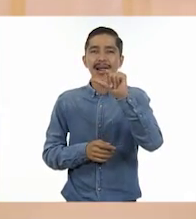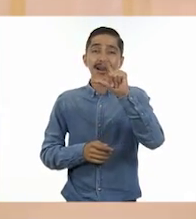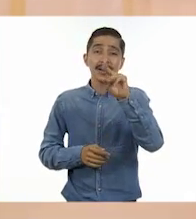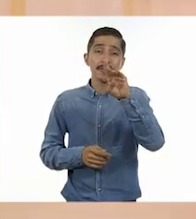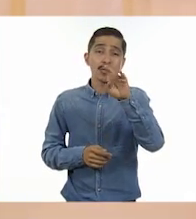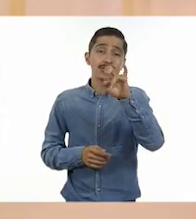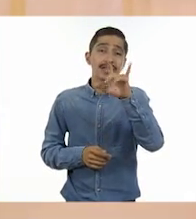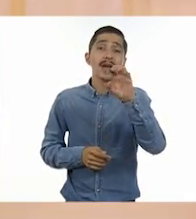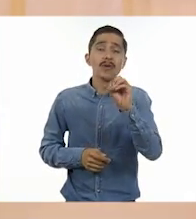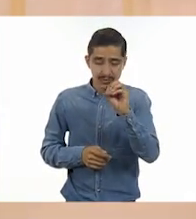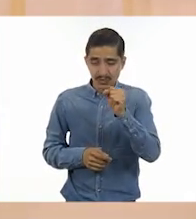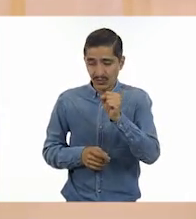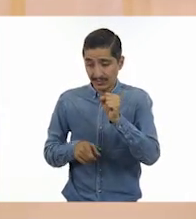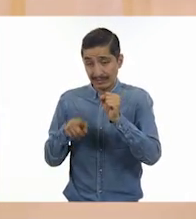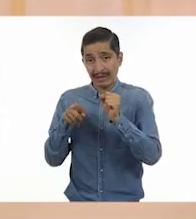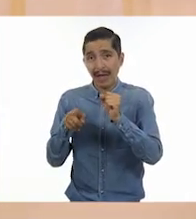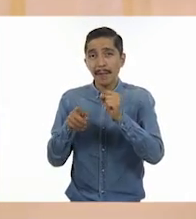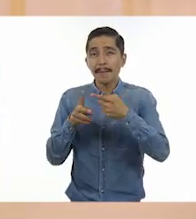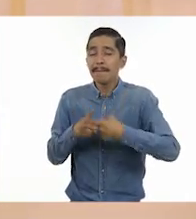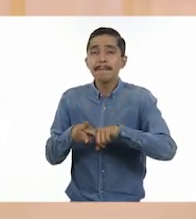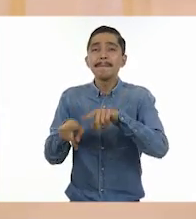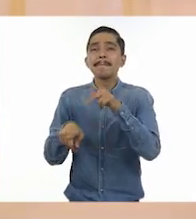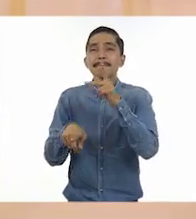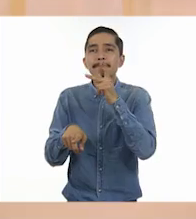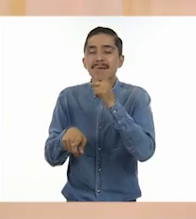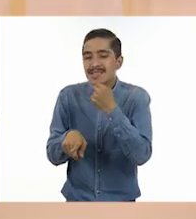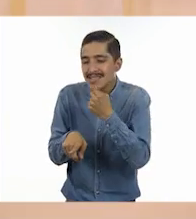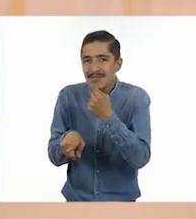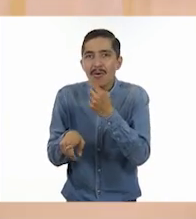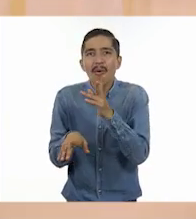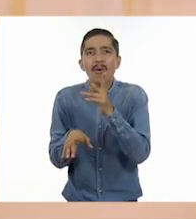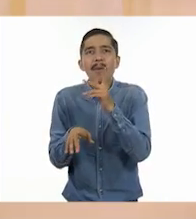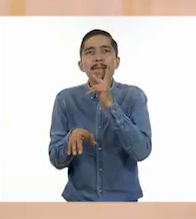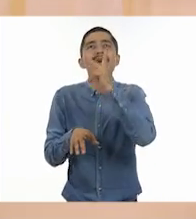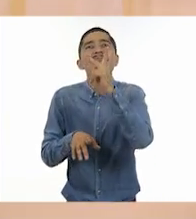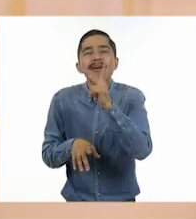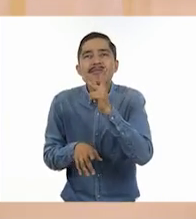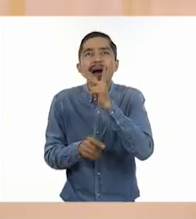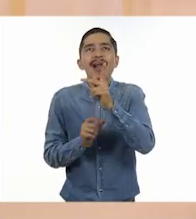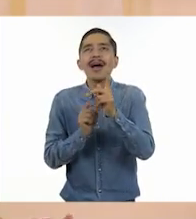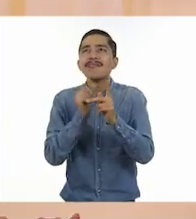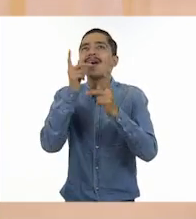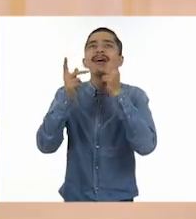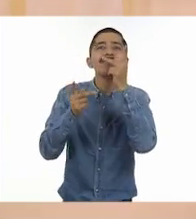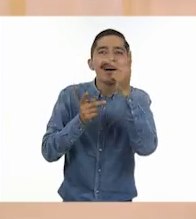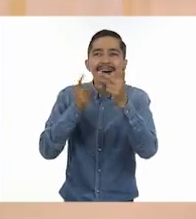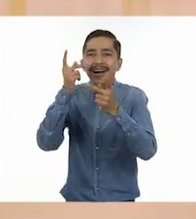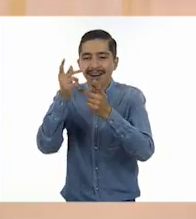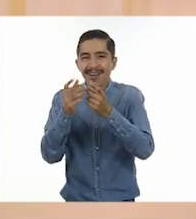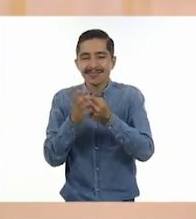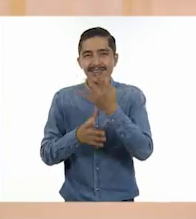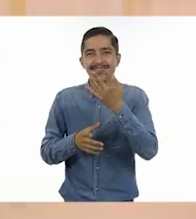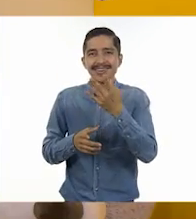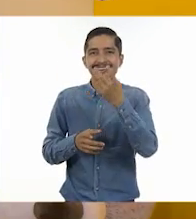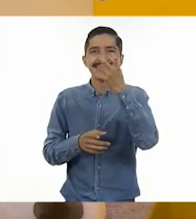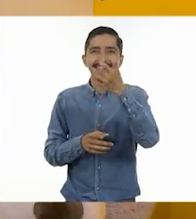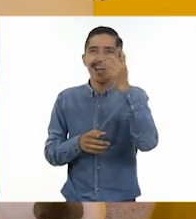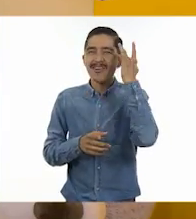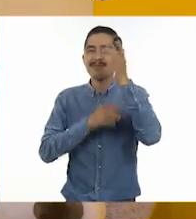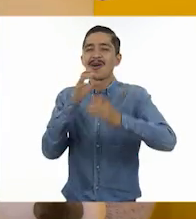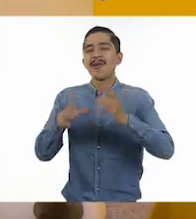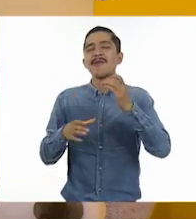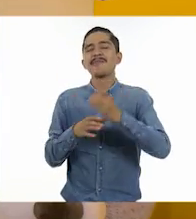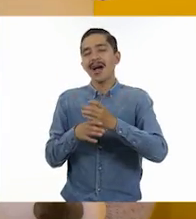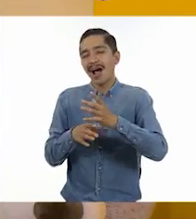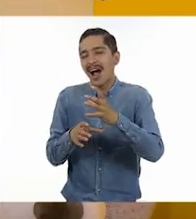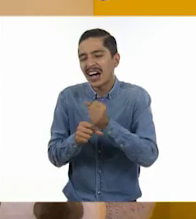sonidos que emite un bebé. Y por supuesto, mis primeras palabras, que es un tema que resurge en cada cumpleaños.